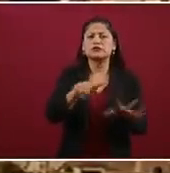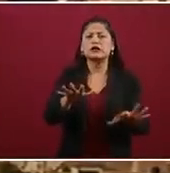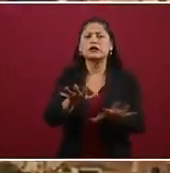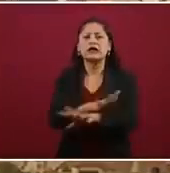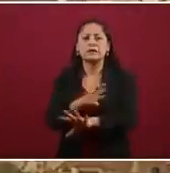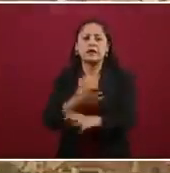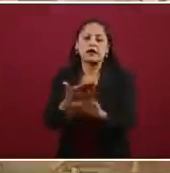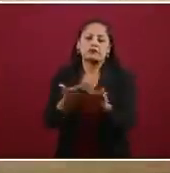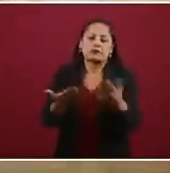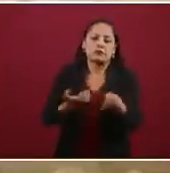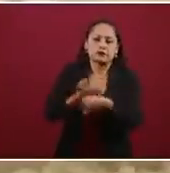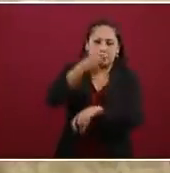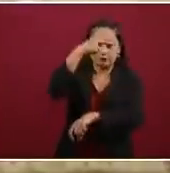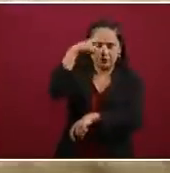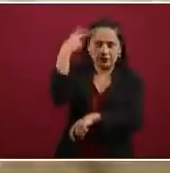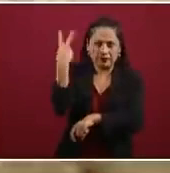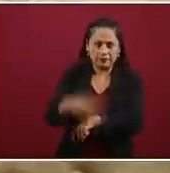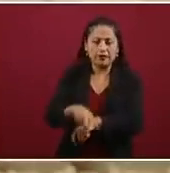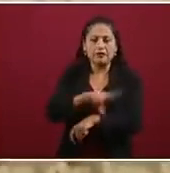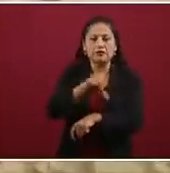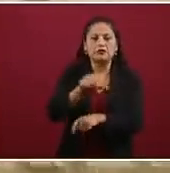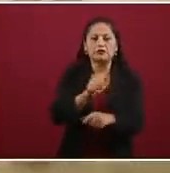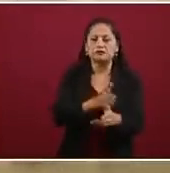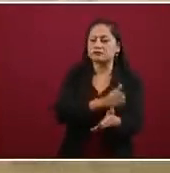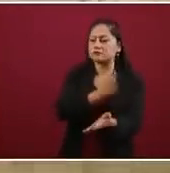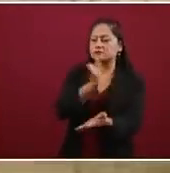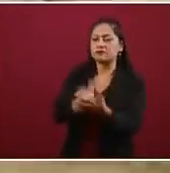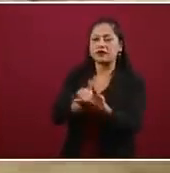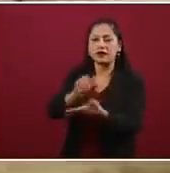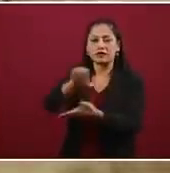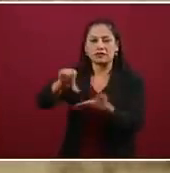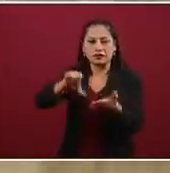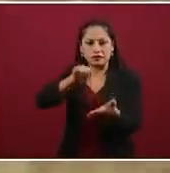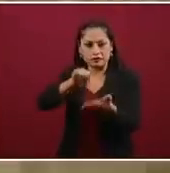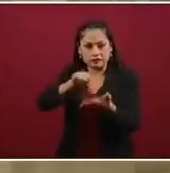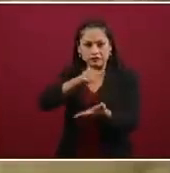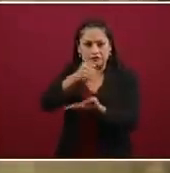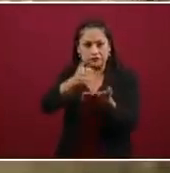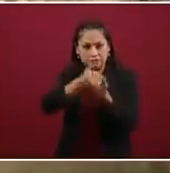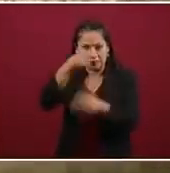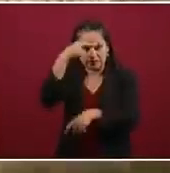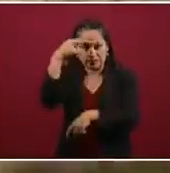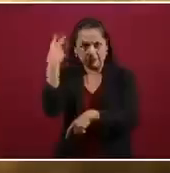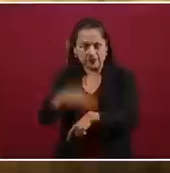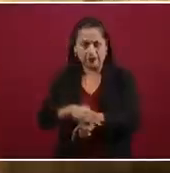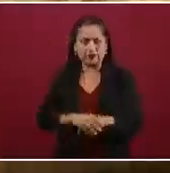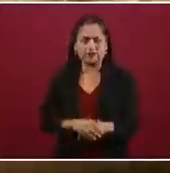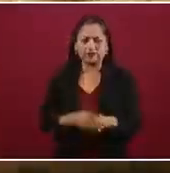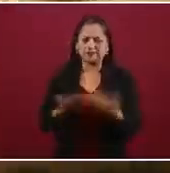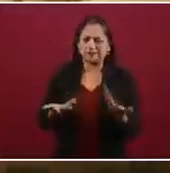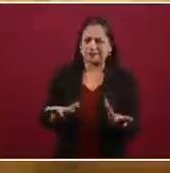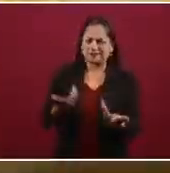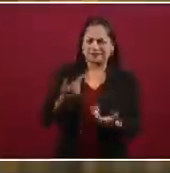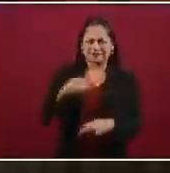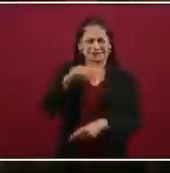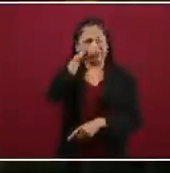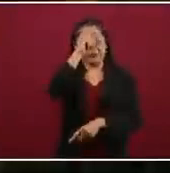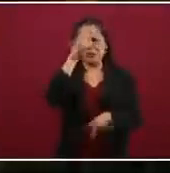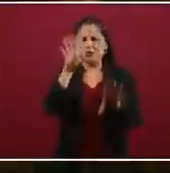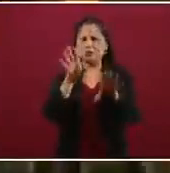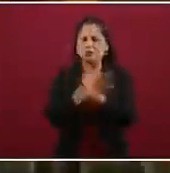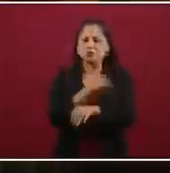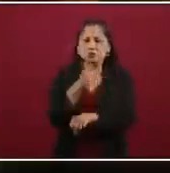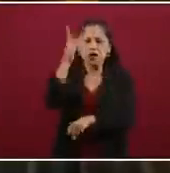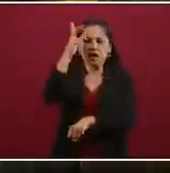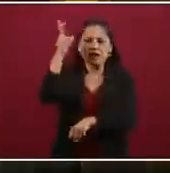llegar por el poniente de la Ciudad de México. ¿Por qué no toma la Ciudad de México después de la victoria